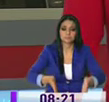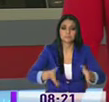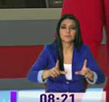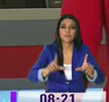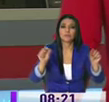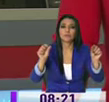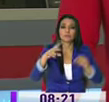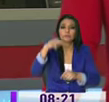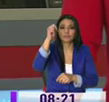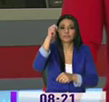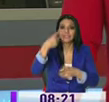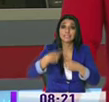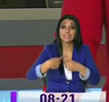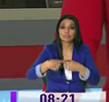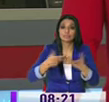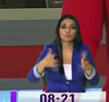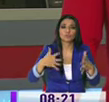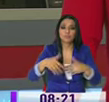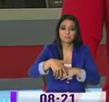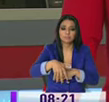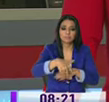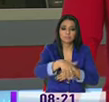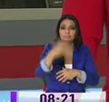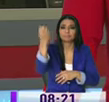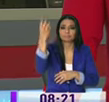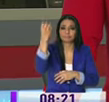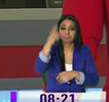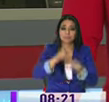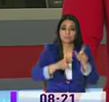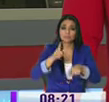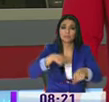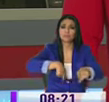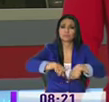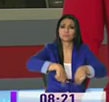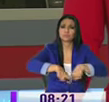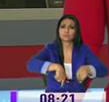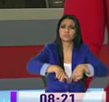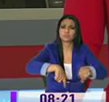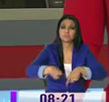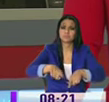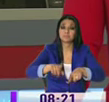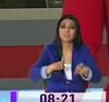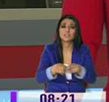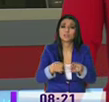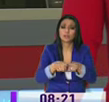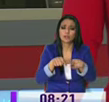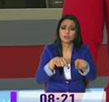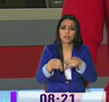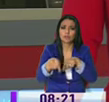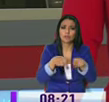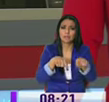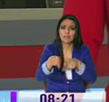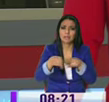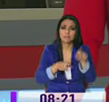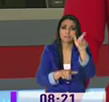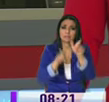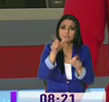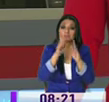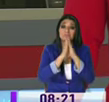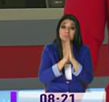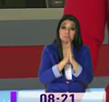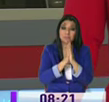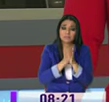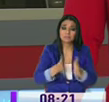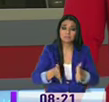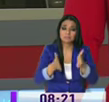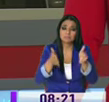norte de quito carece de señalética y los conductores usan la vía como si fuese de doble sentido los usuarios piden la atención de esta